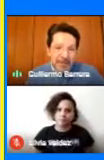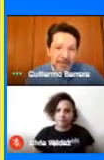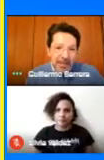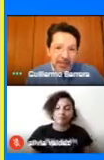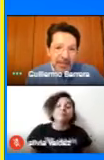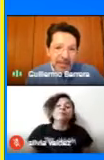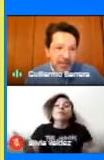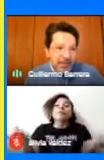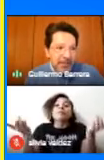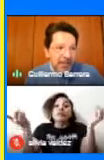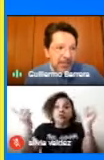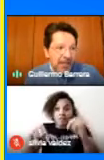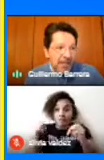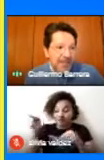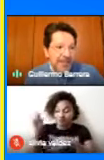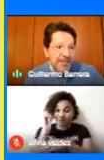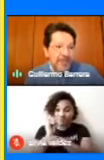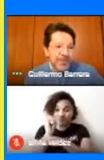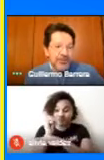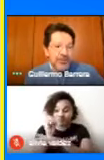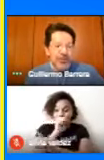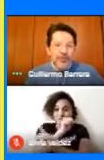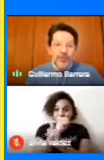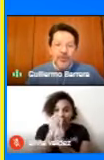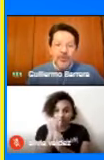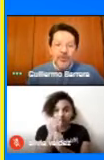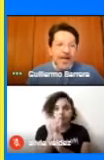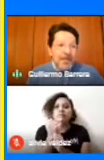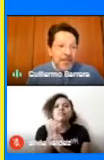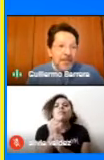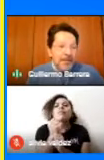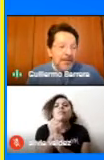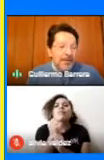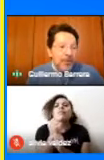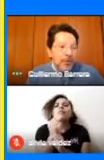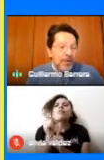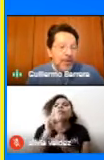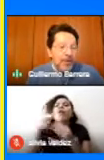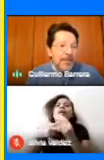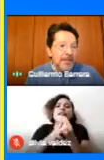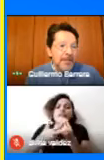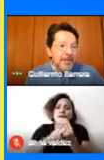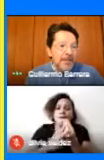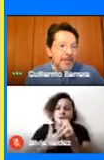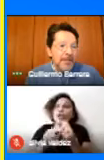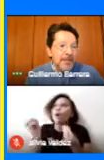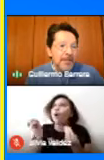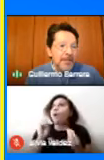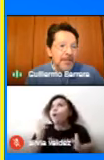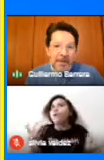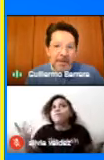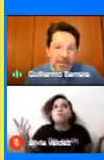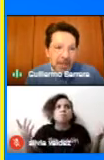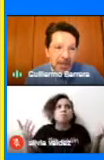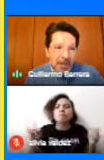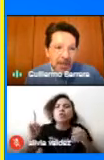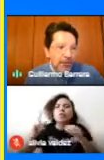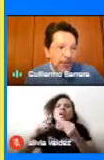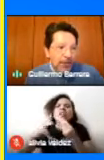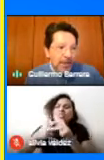También las organizaciones sociales son una herramienta o un instrumento